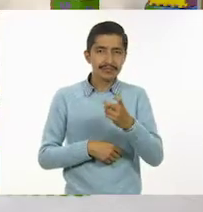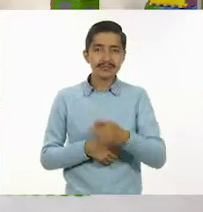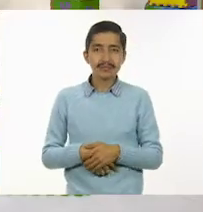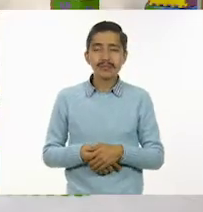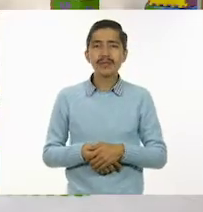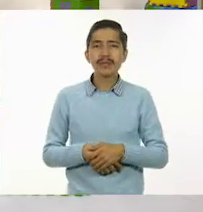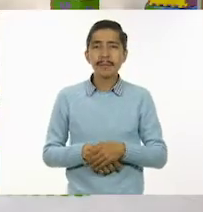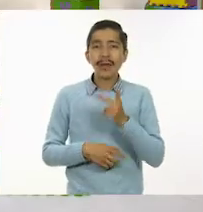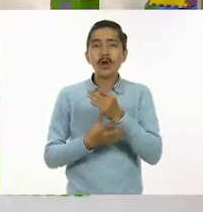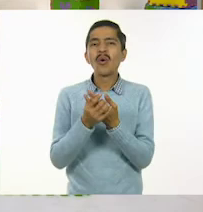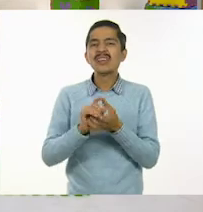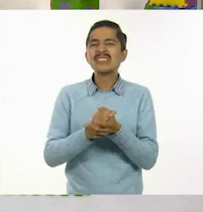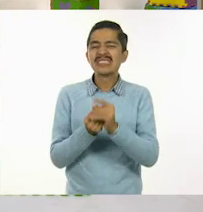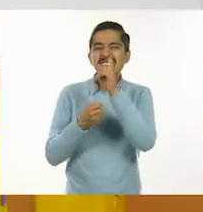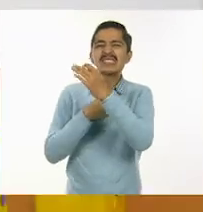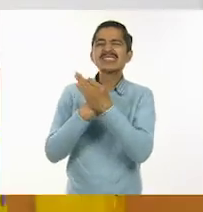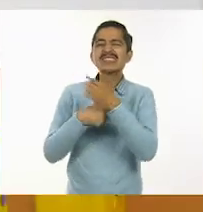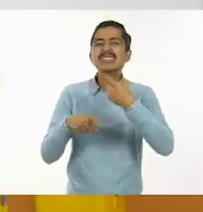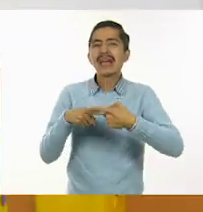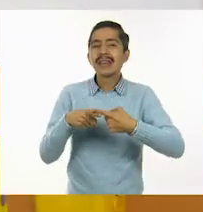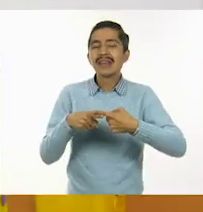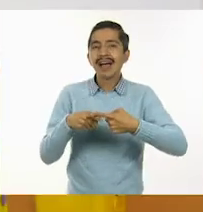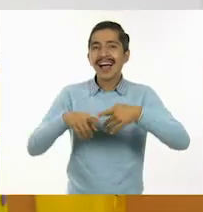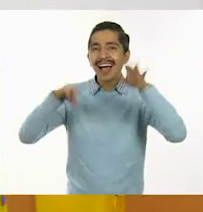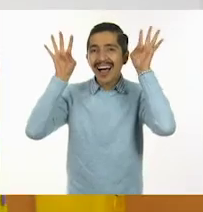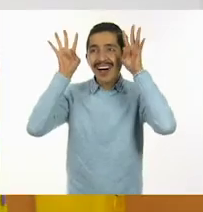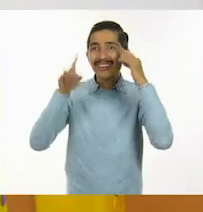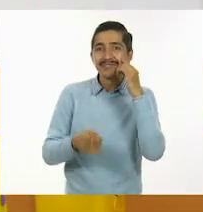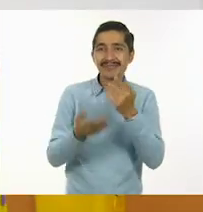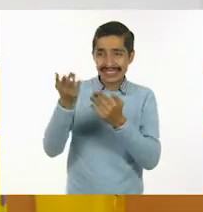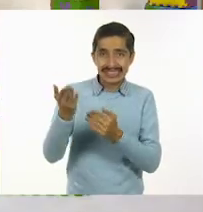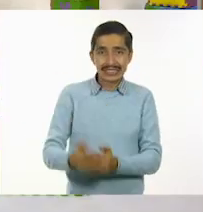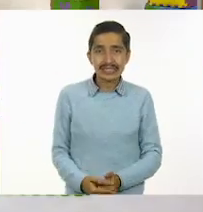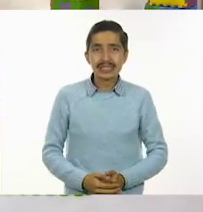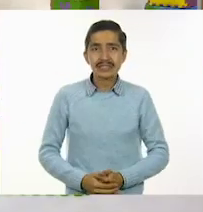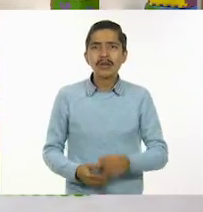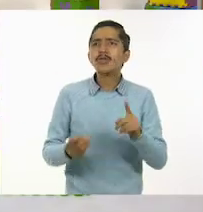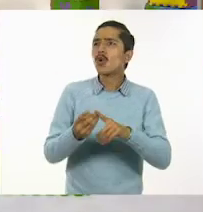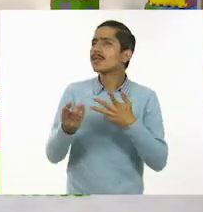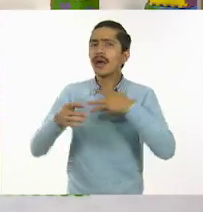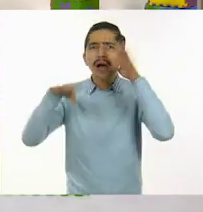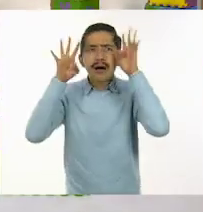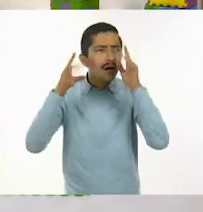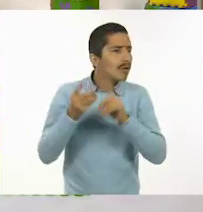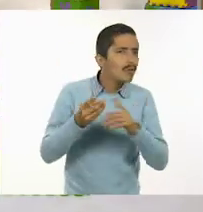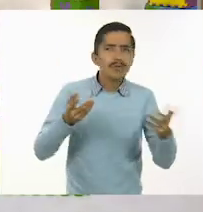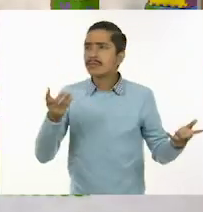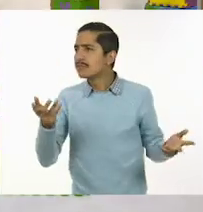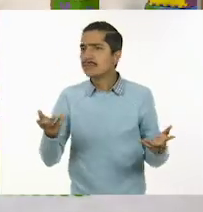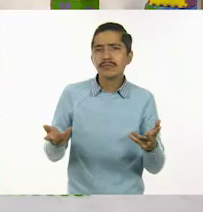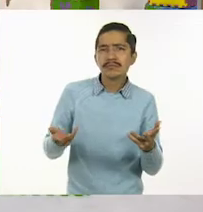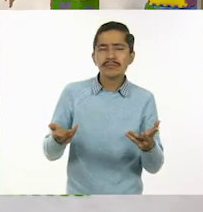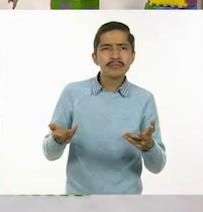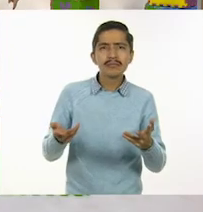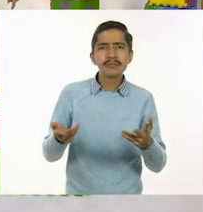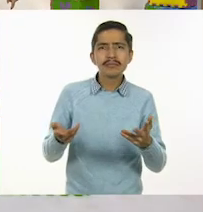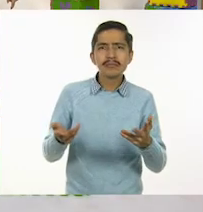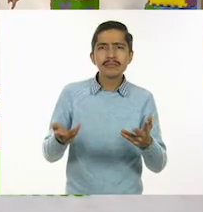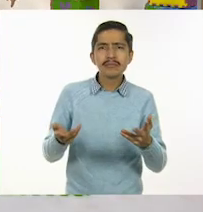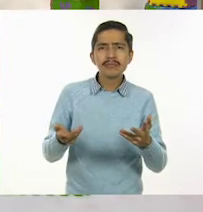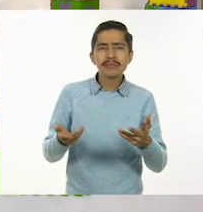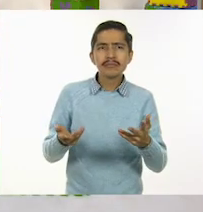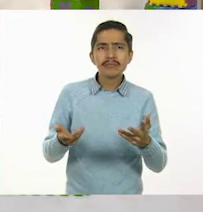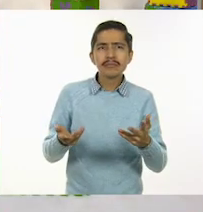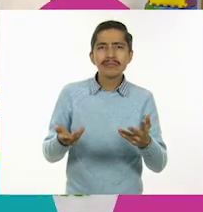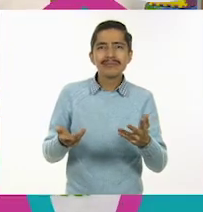las manos, ¿quién mejor que? ¡Ajolisto! Claro. Vámonos con él. Oye, ¿dónde está Ajolisto? Ahí creo que ahí está, ¿no? A ver. Sí,